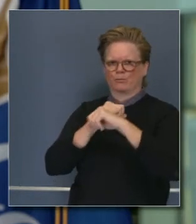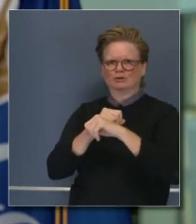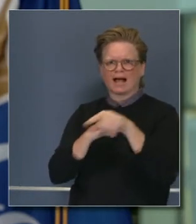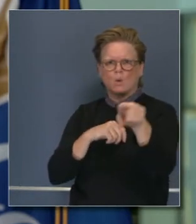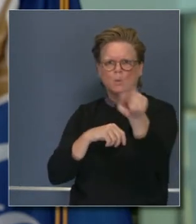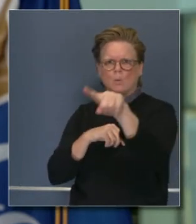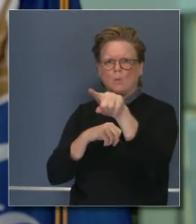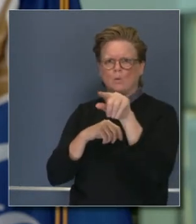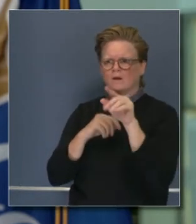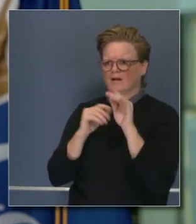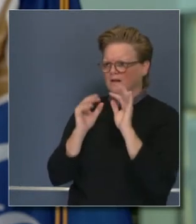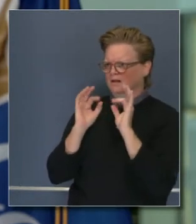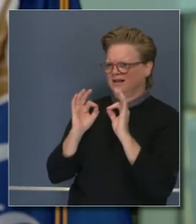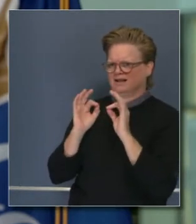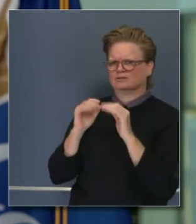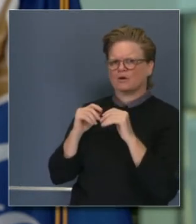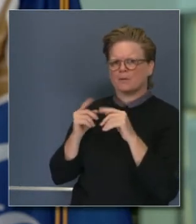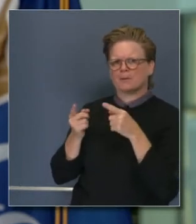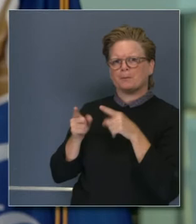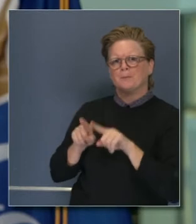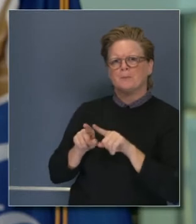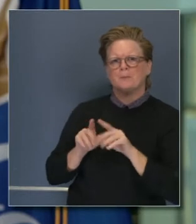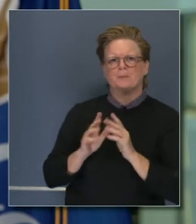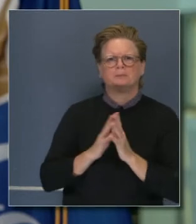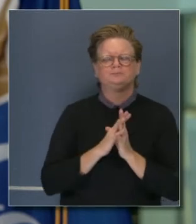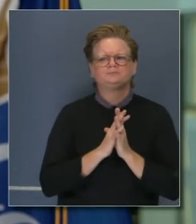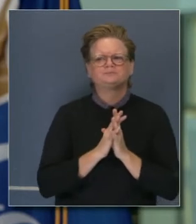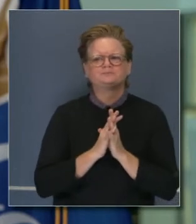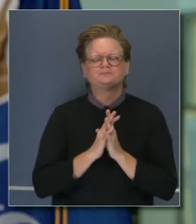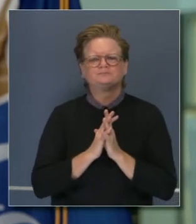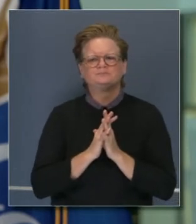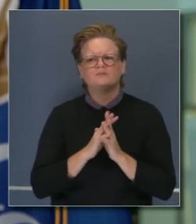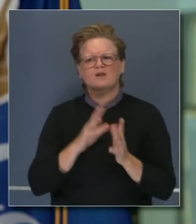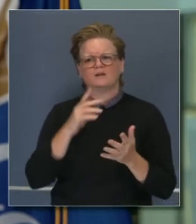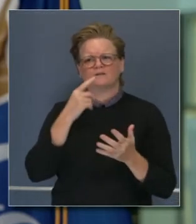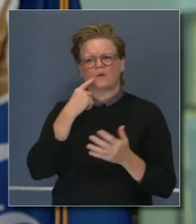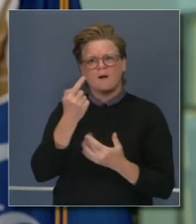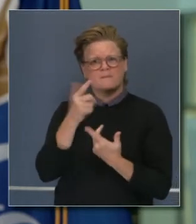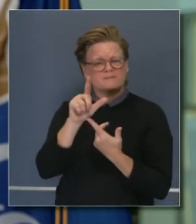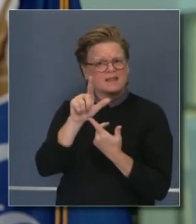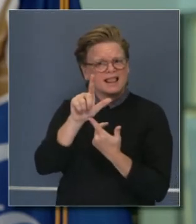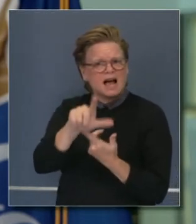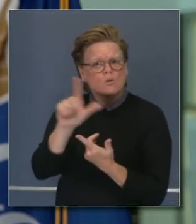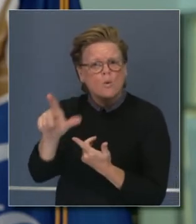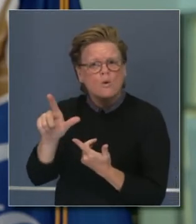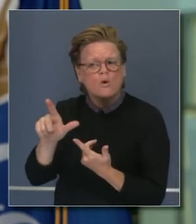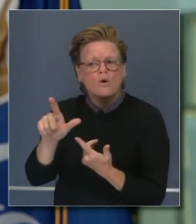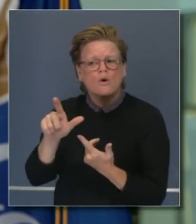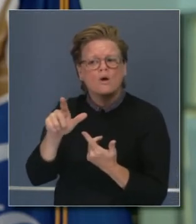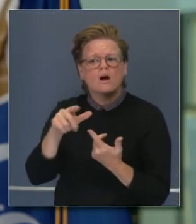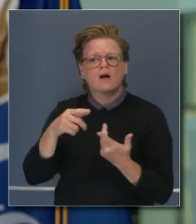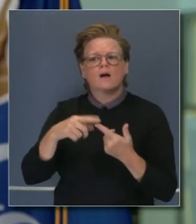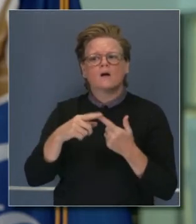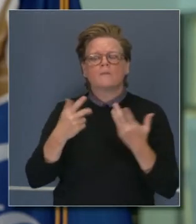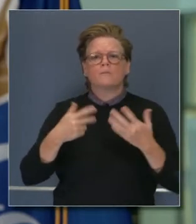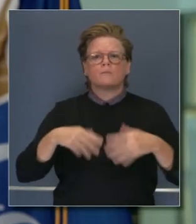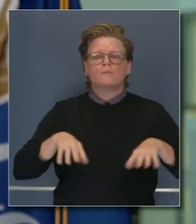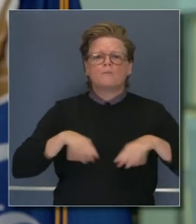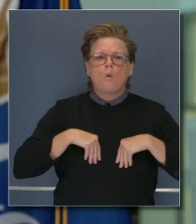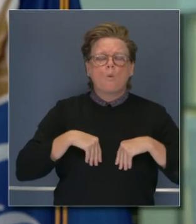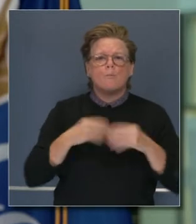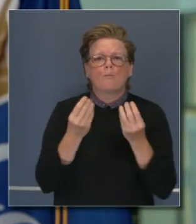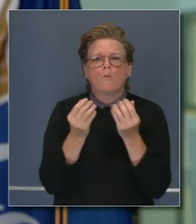también para hablar de tiempo, cuándo pueden ocurrir los desalojos, hablar de pautas para los